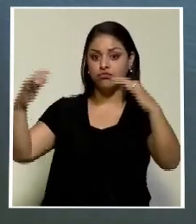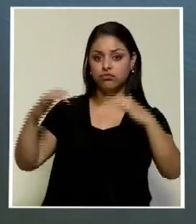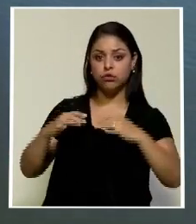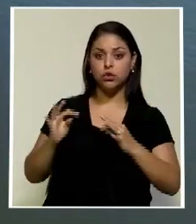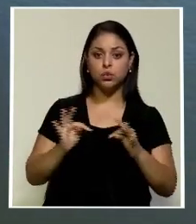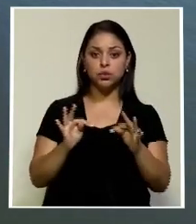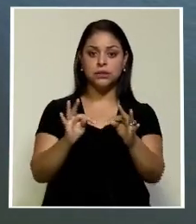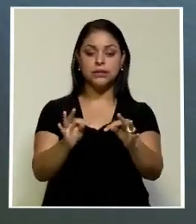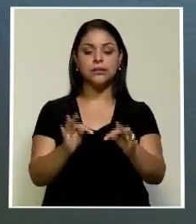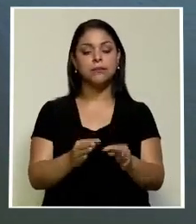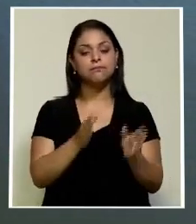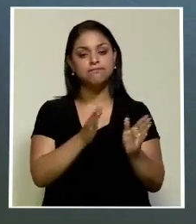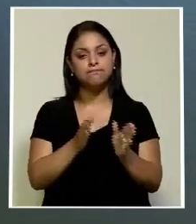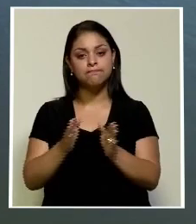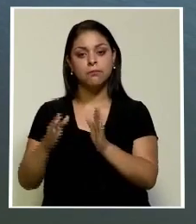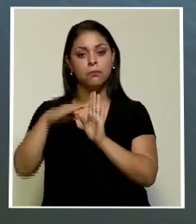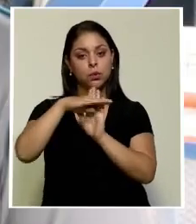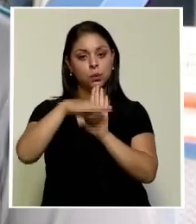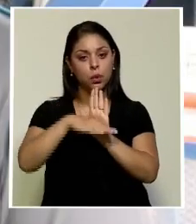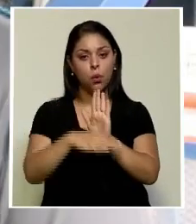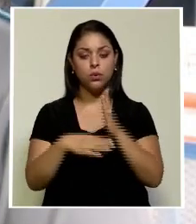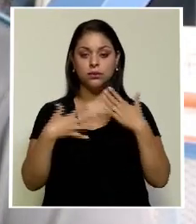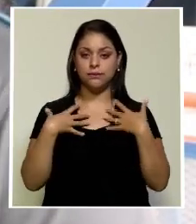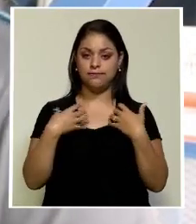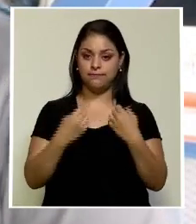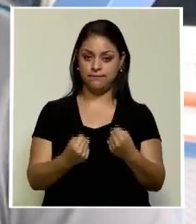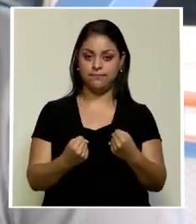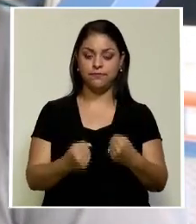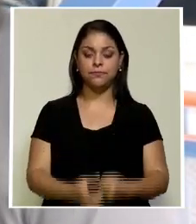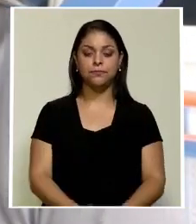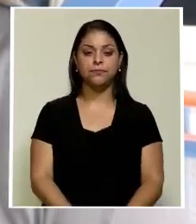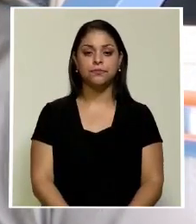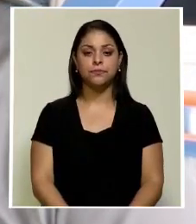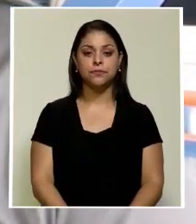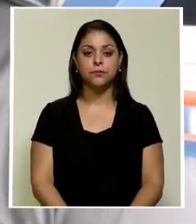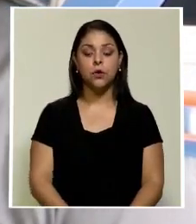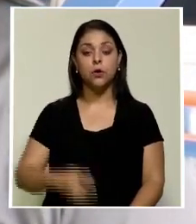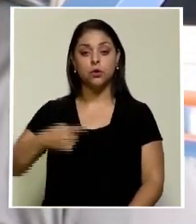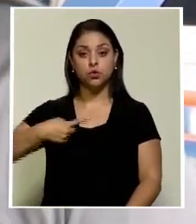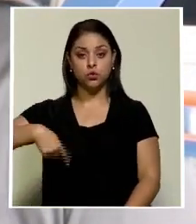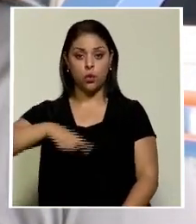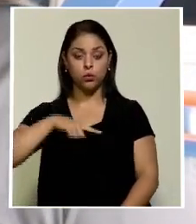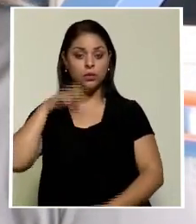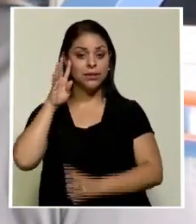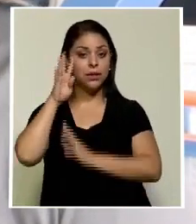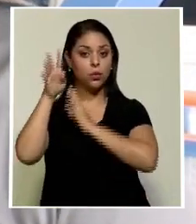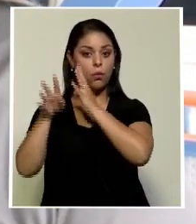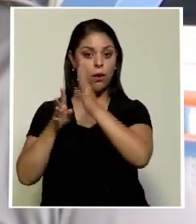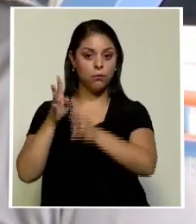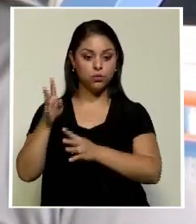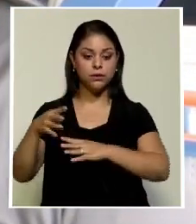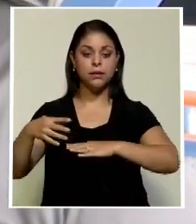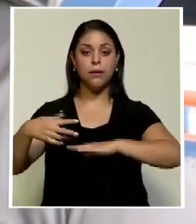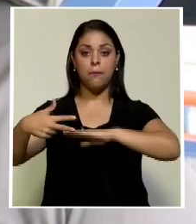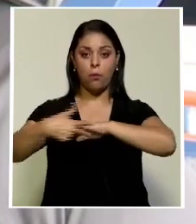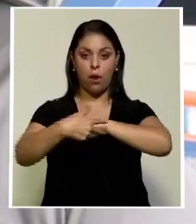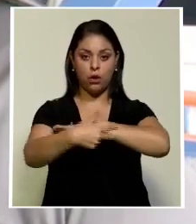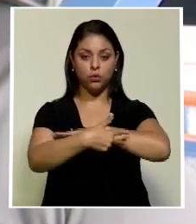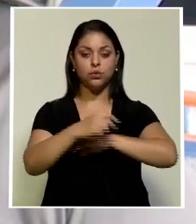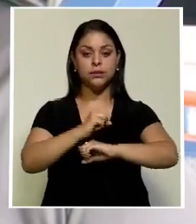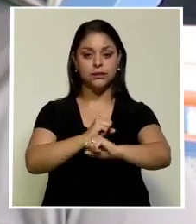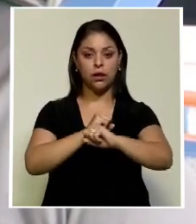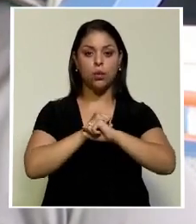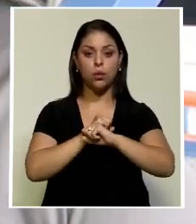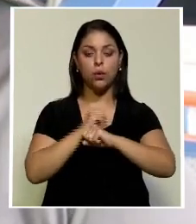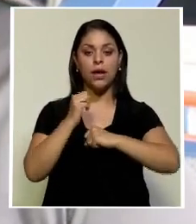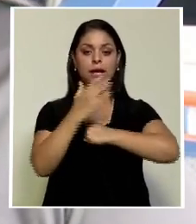medidas y protocolos sanitarios establecidos. Bueno, nosotros innovamos como un puerto, ¿verdad?, seguro en el